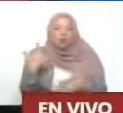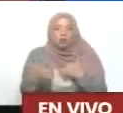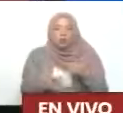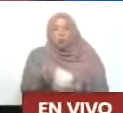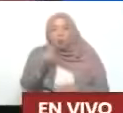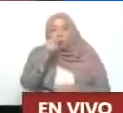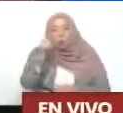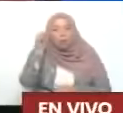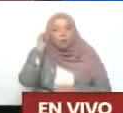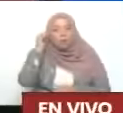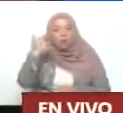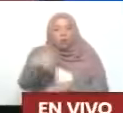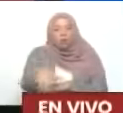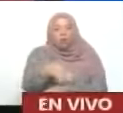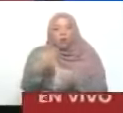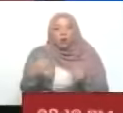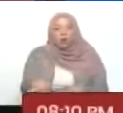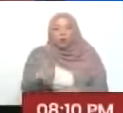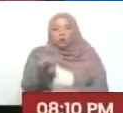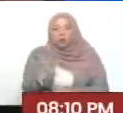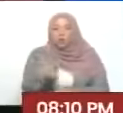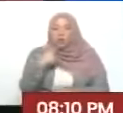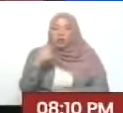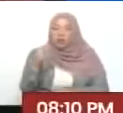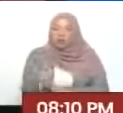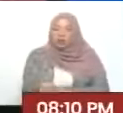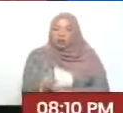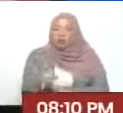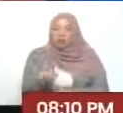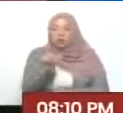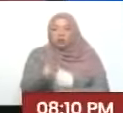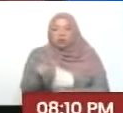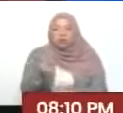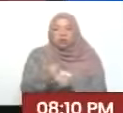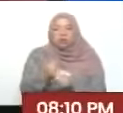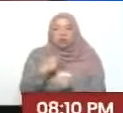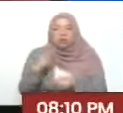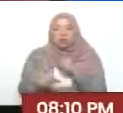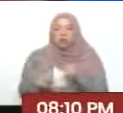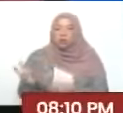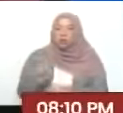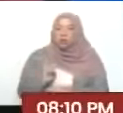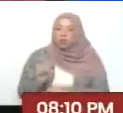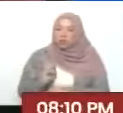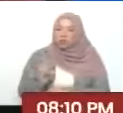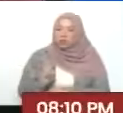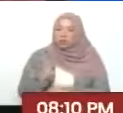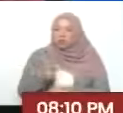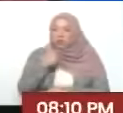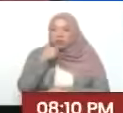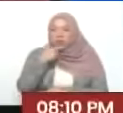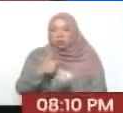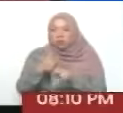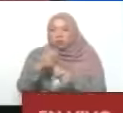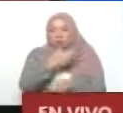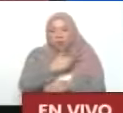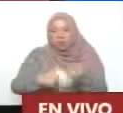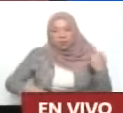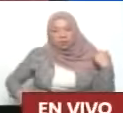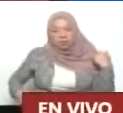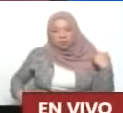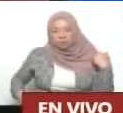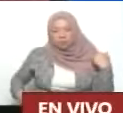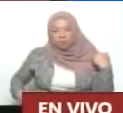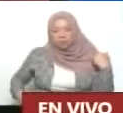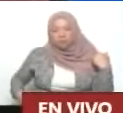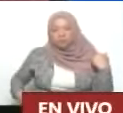y la mujer de a pie, con la gente de verdad, con la gente que quiere este país en paz y que amerita tener un presidente